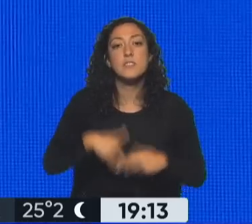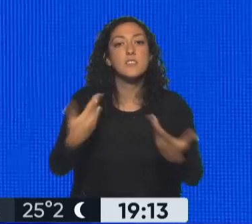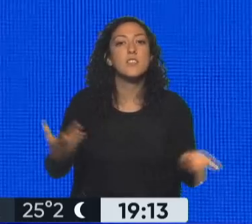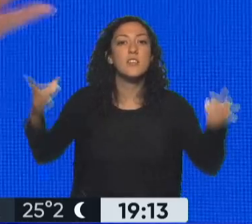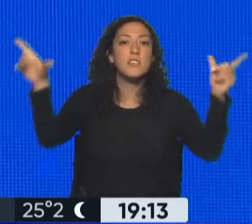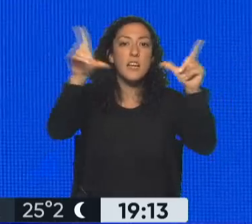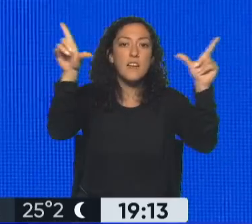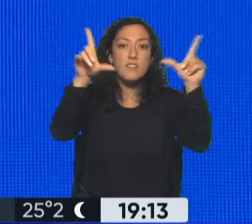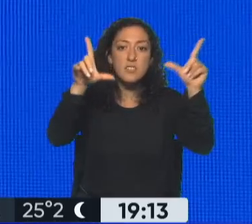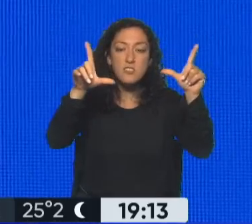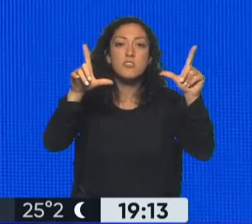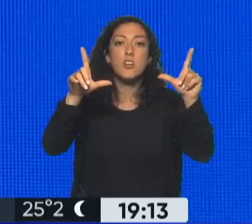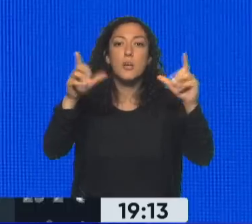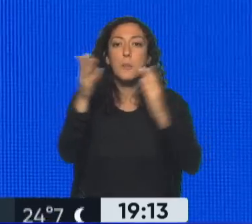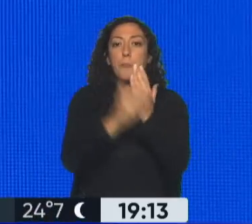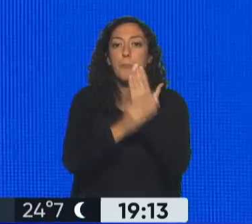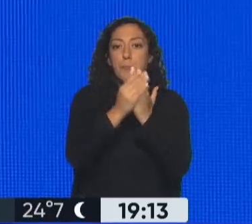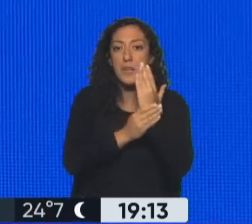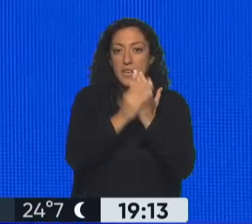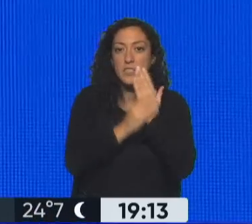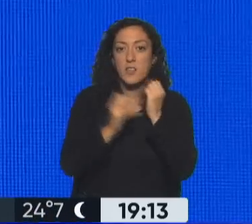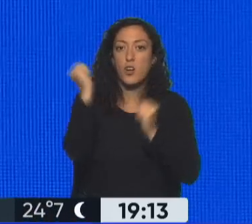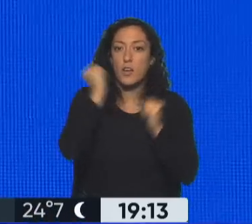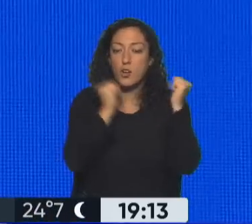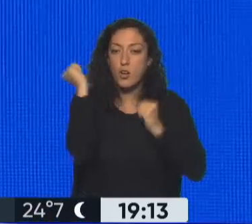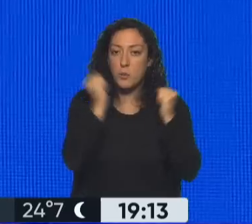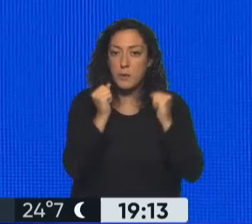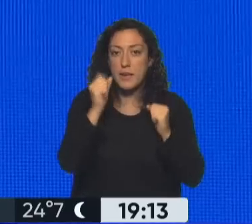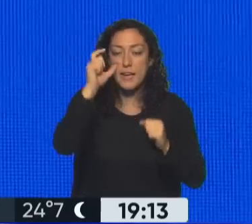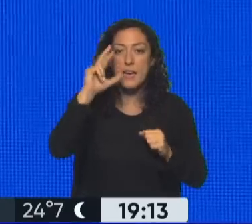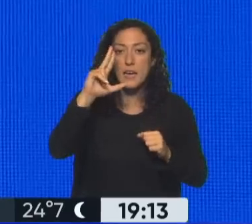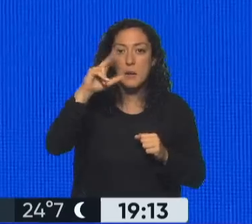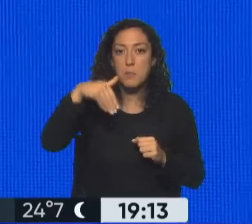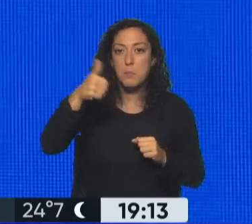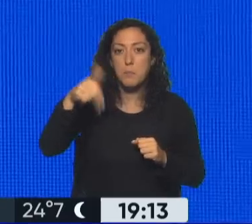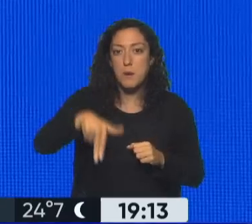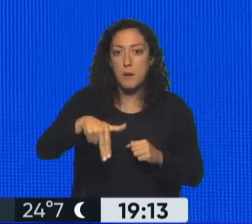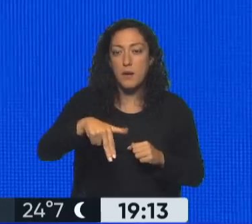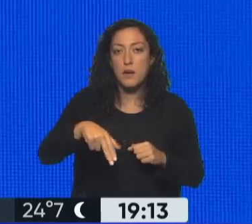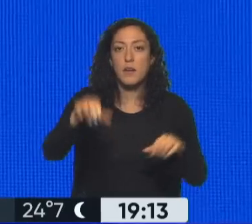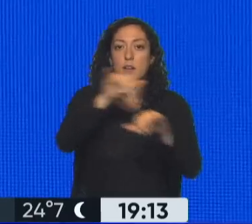televisión, el entonces ministro de Economía, Herman González, anuncia